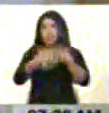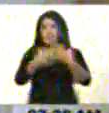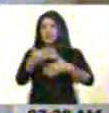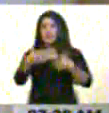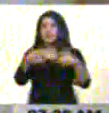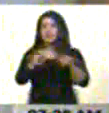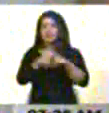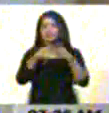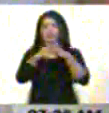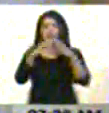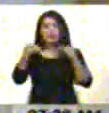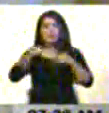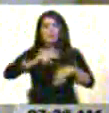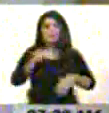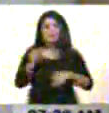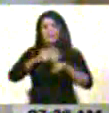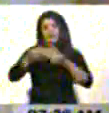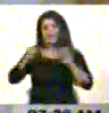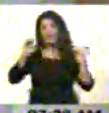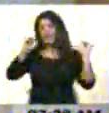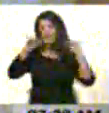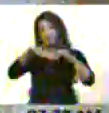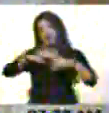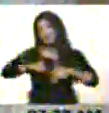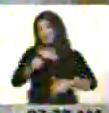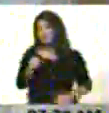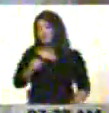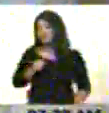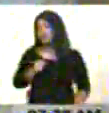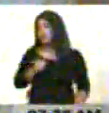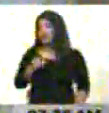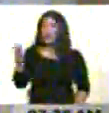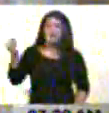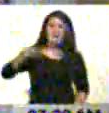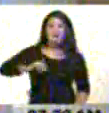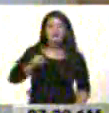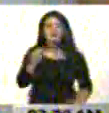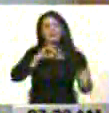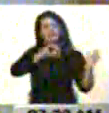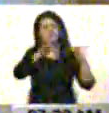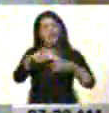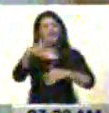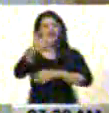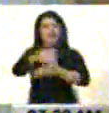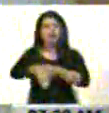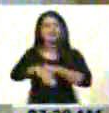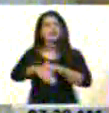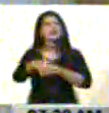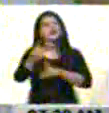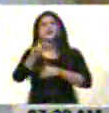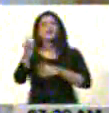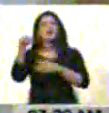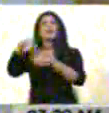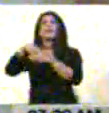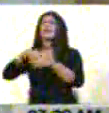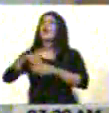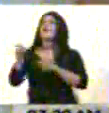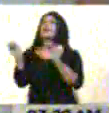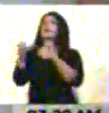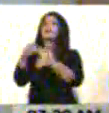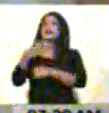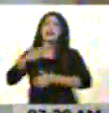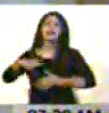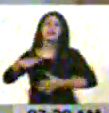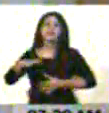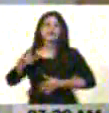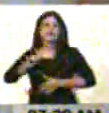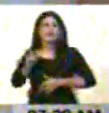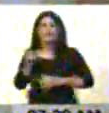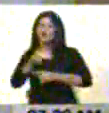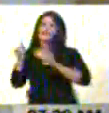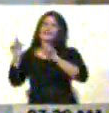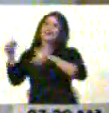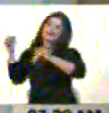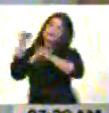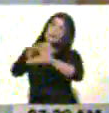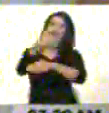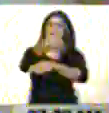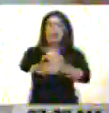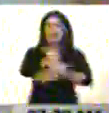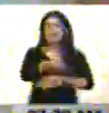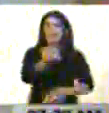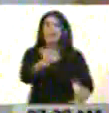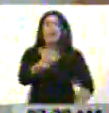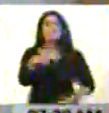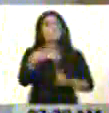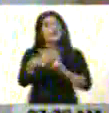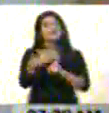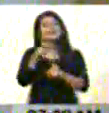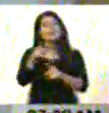los policías a la calle. Necesitamos más policías en la calle y menos policías en las oficinas. Y necesitamos una gran depuración